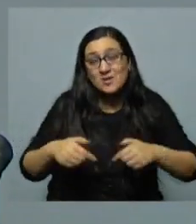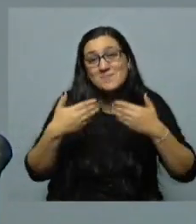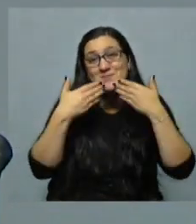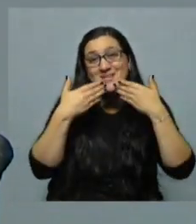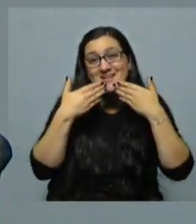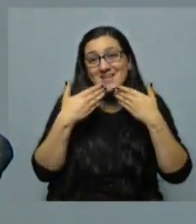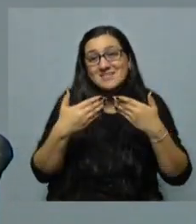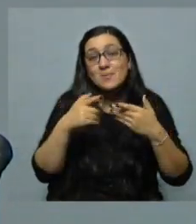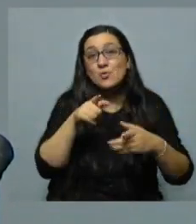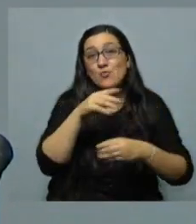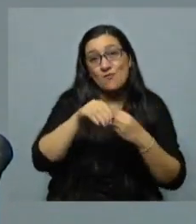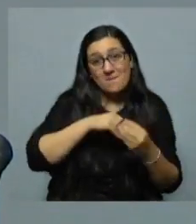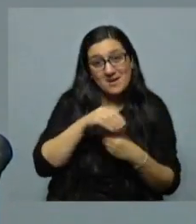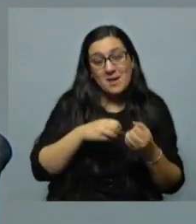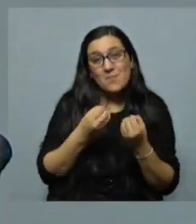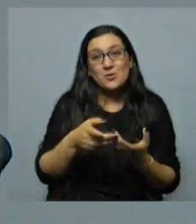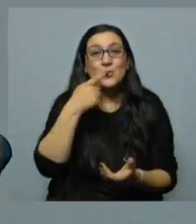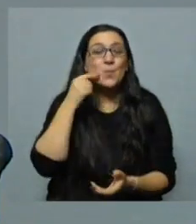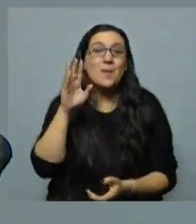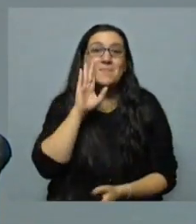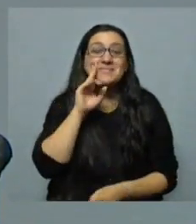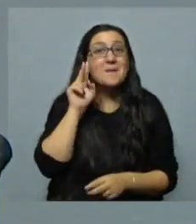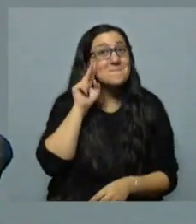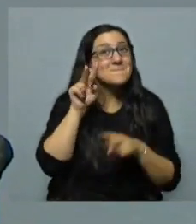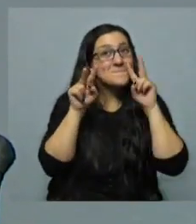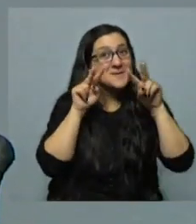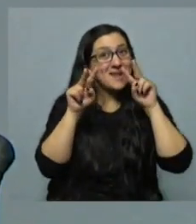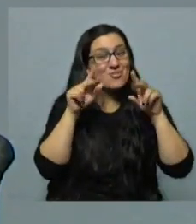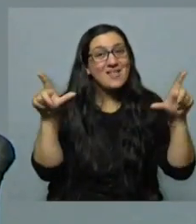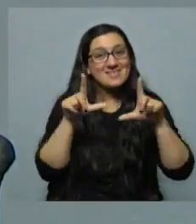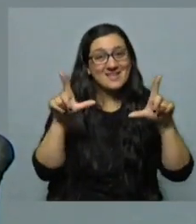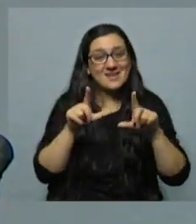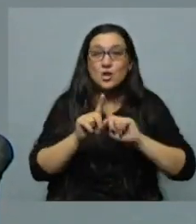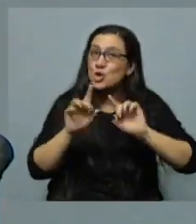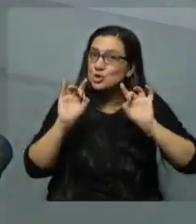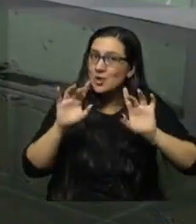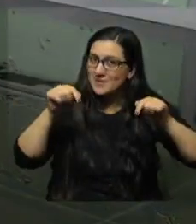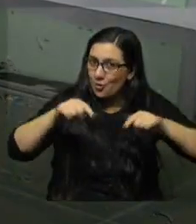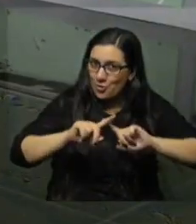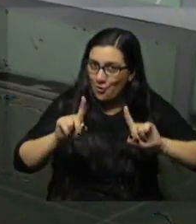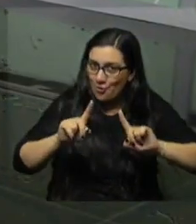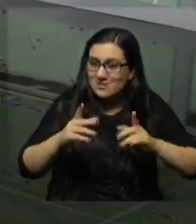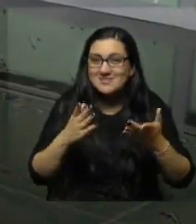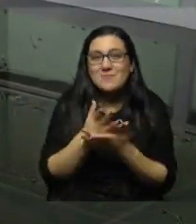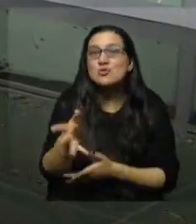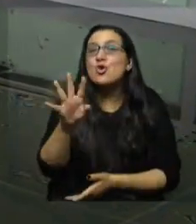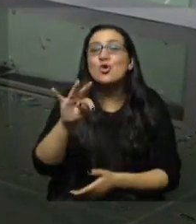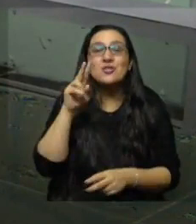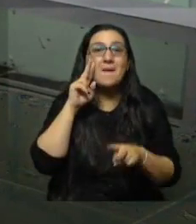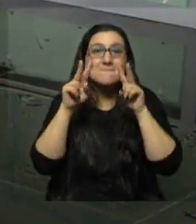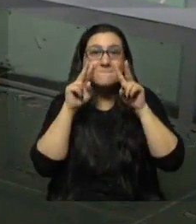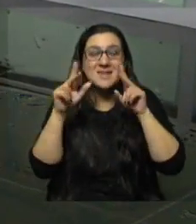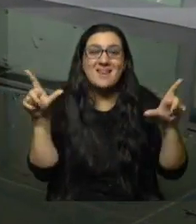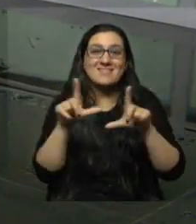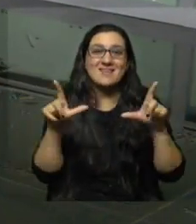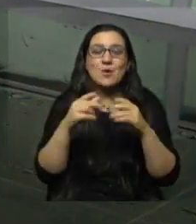gracias por tu familia, porque tu papá y tu mamá... Están mirando. Están mirando, son, pero no solamente hoy, ¿eh? No, siempre, son televidentes del programa. Así que un beso gigante